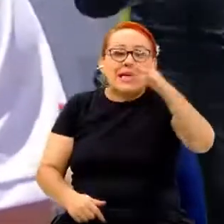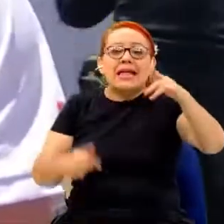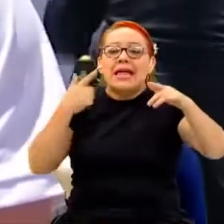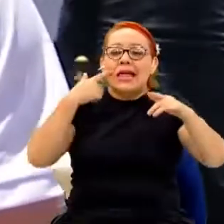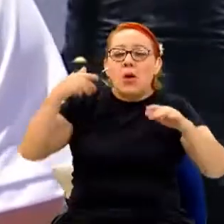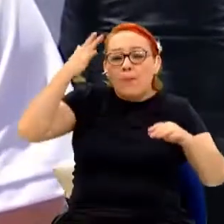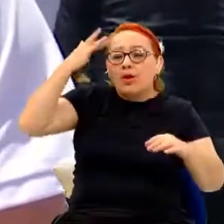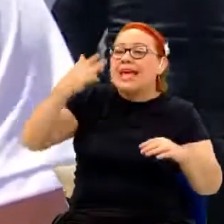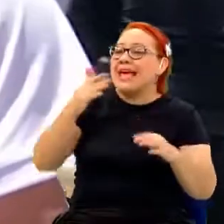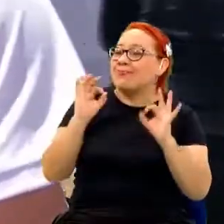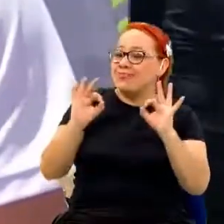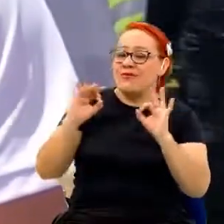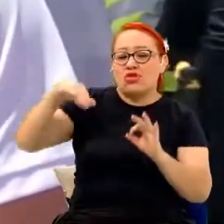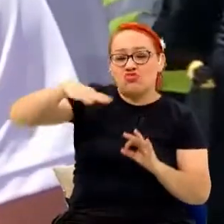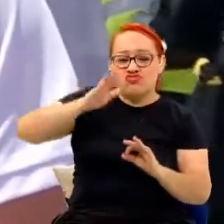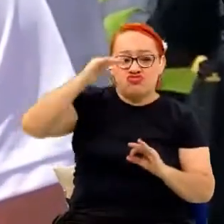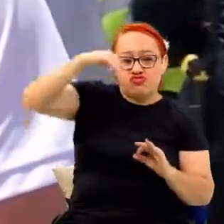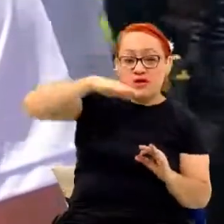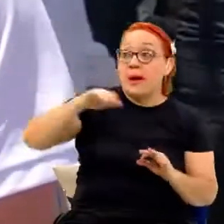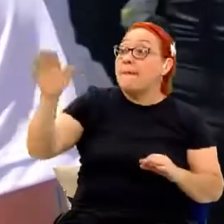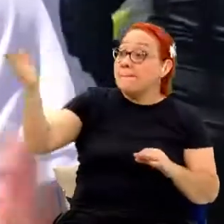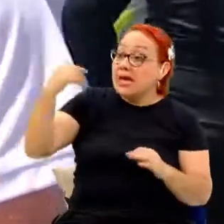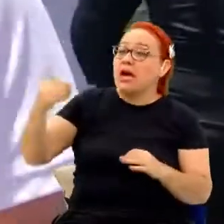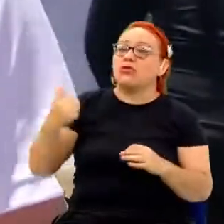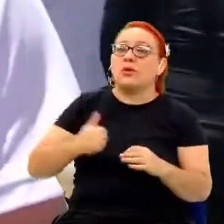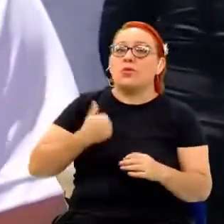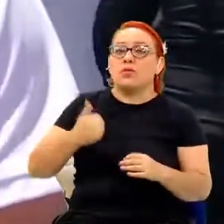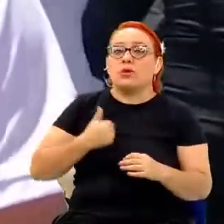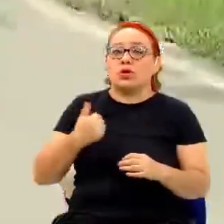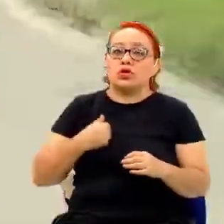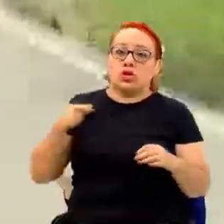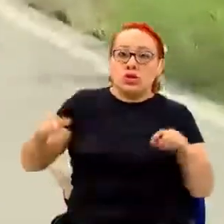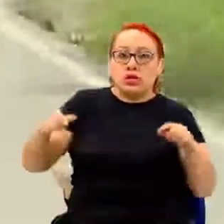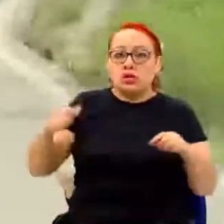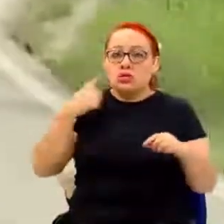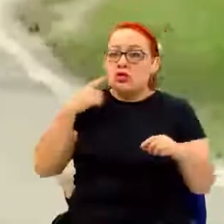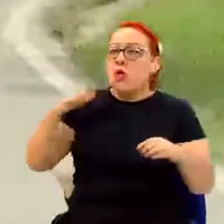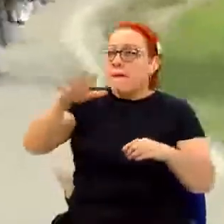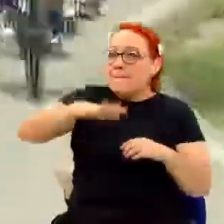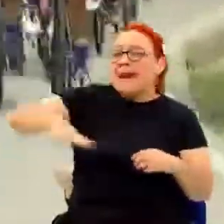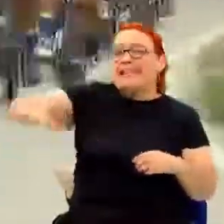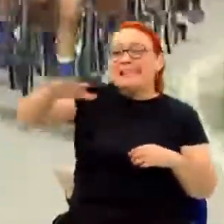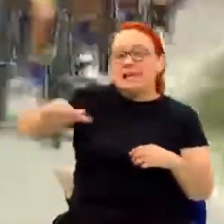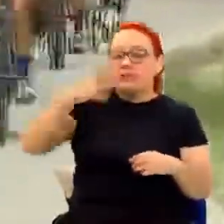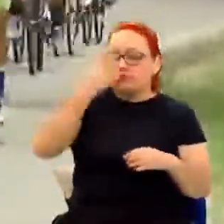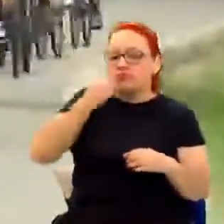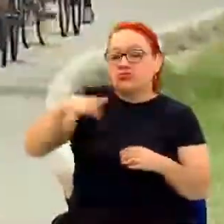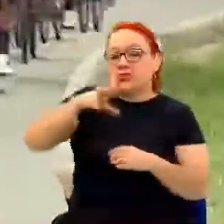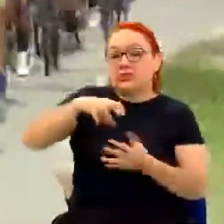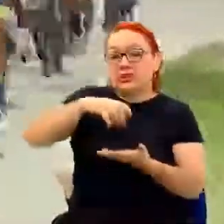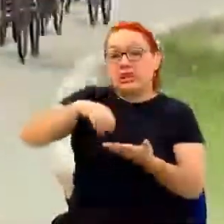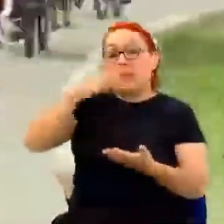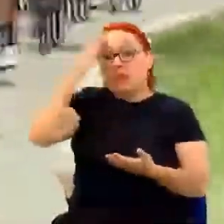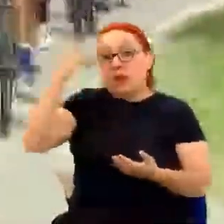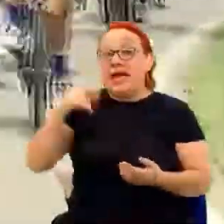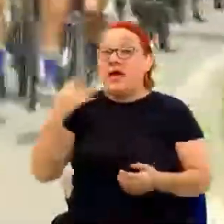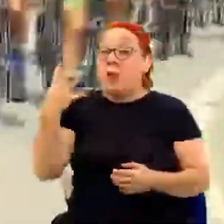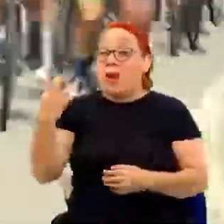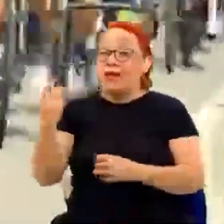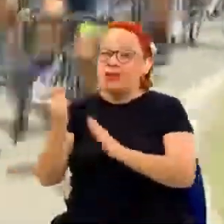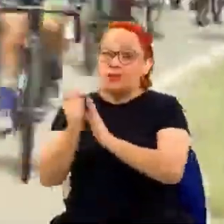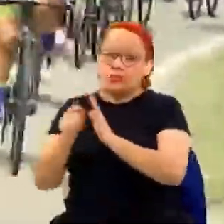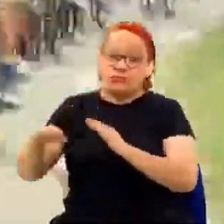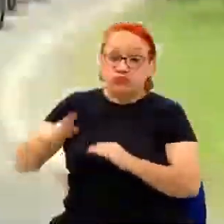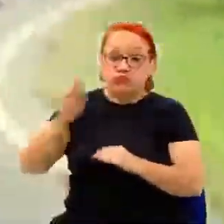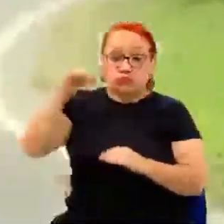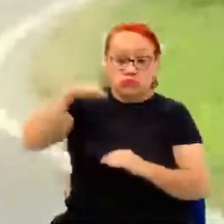conocer Santander, a gozar de estos espectáculos que tienen nuestros paisajes santandereanos y sobre todo a disfrutar. Cuatro de las etapas de la Vuelta a